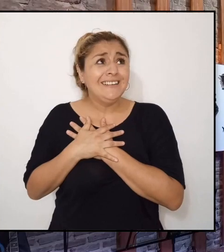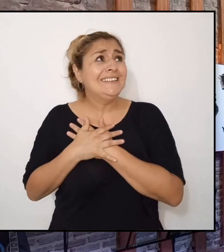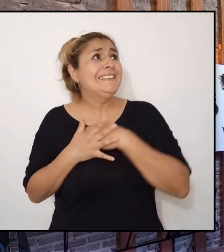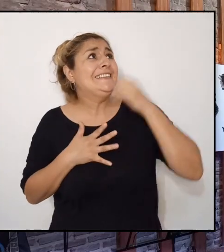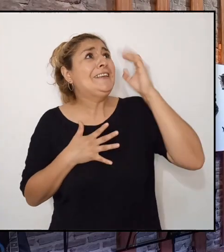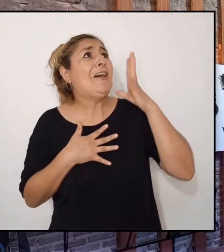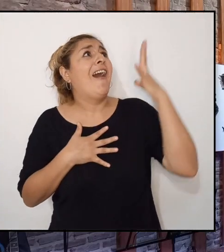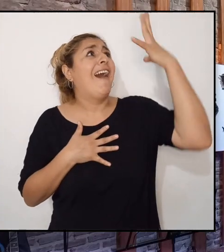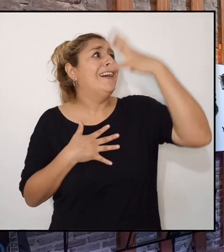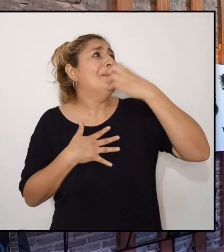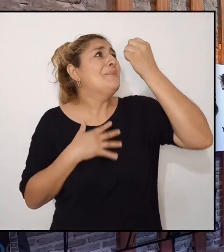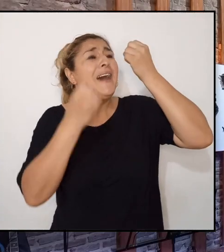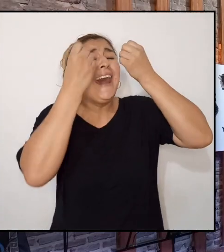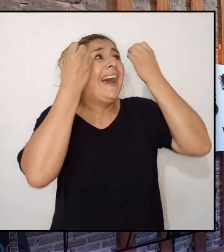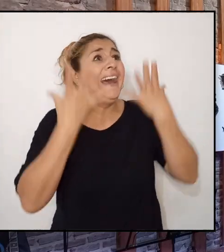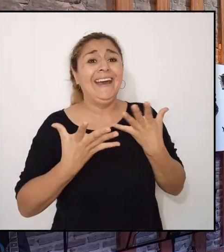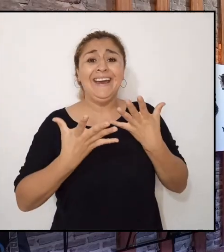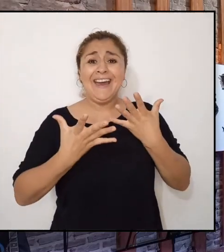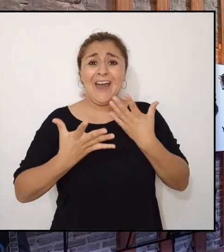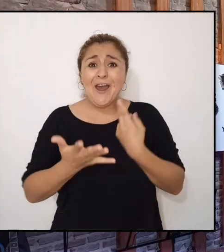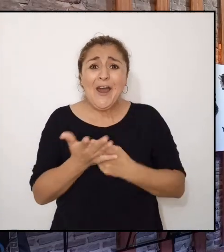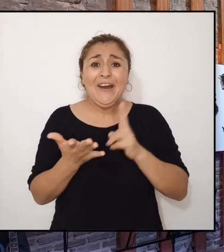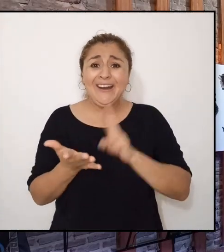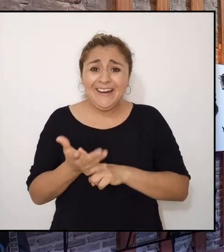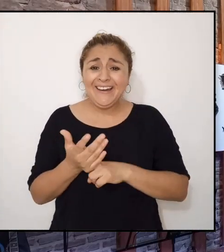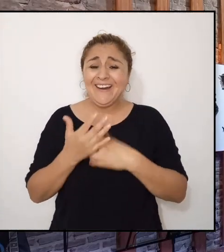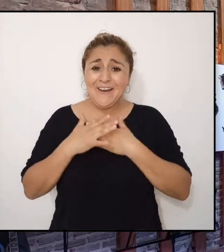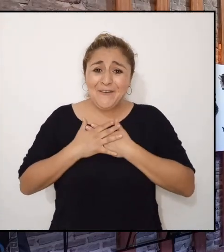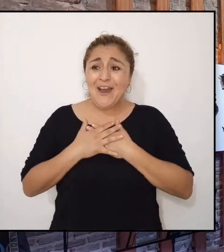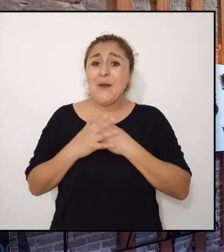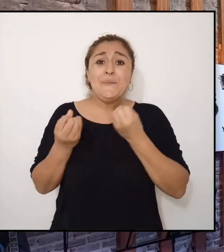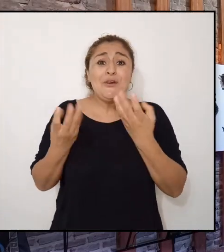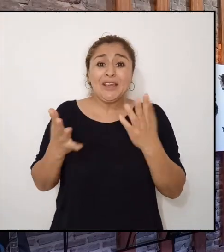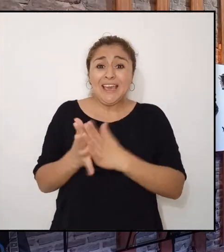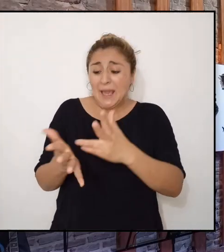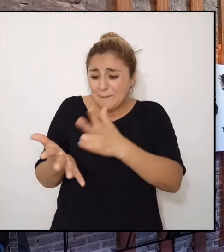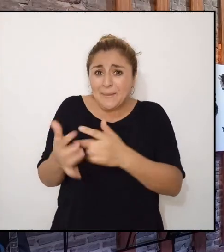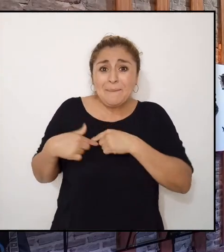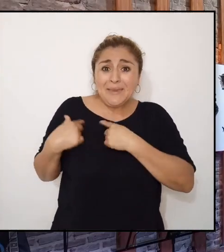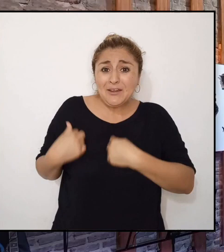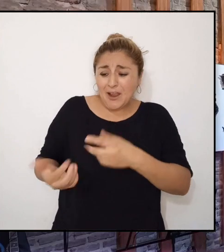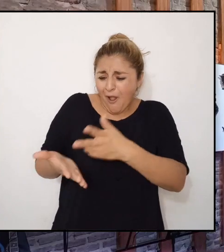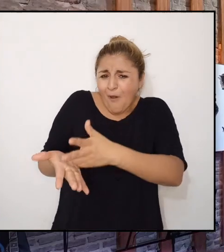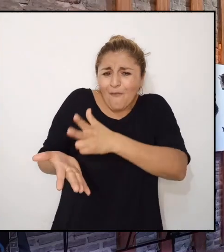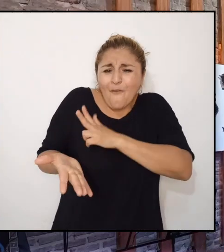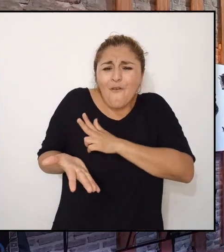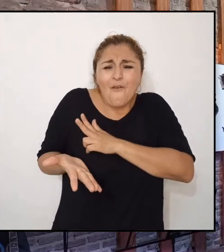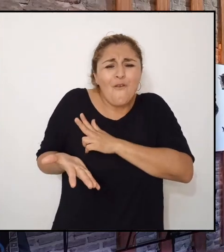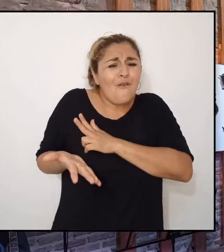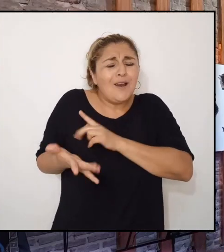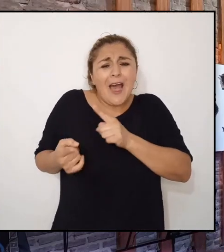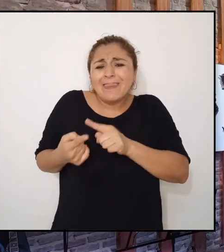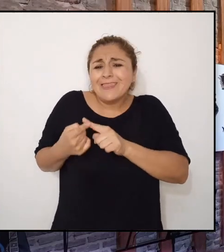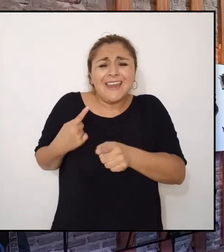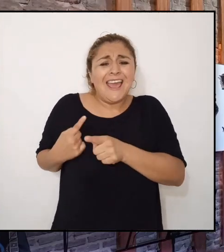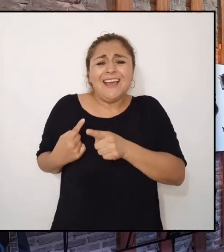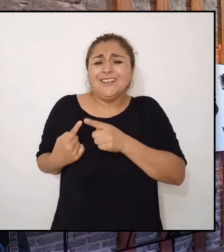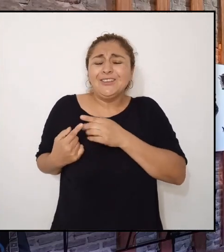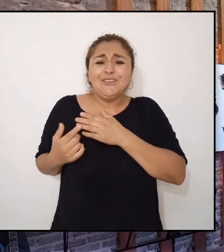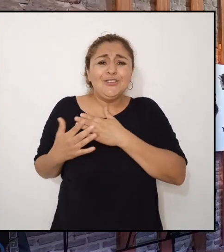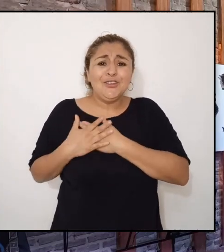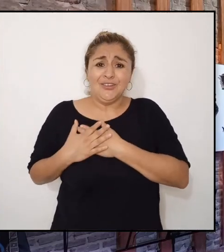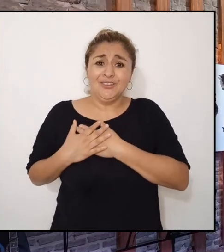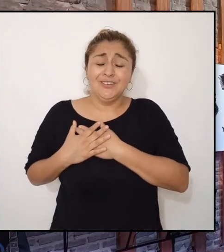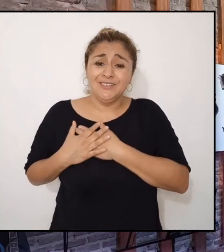Dios tocó mi corazón. ¿Y cómo lo hace? En su palabra. Por eso, hermanos, no te olvides de Jesús. No